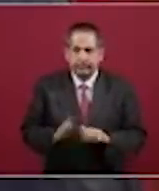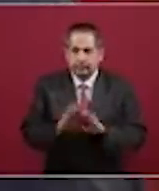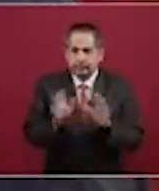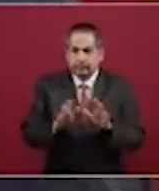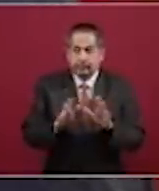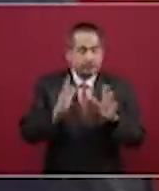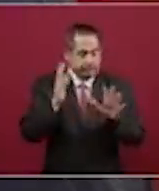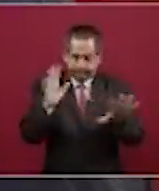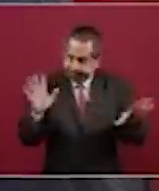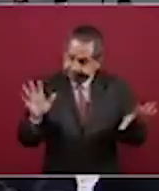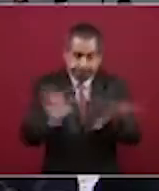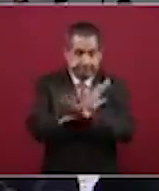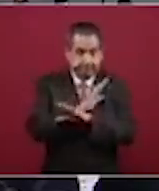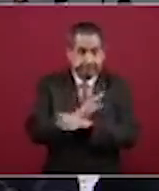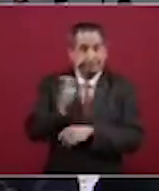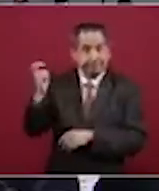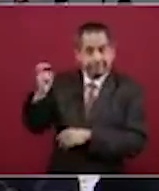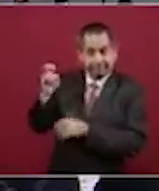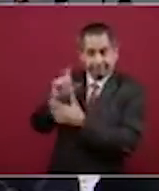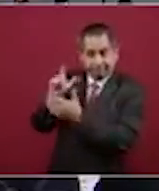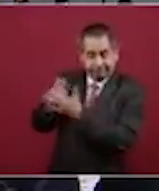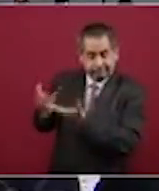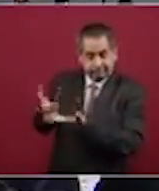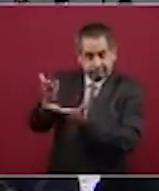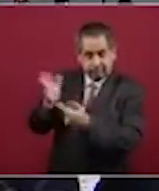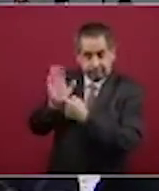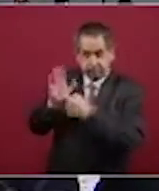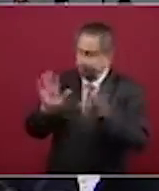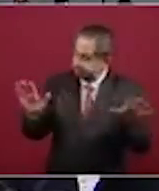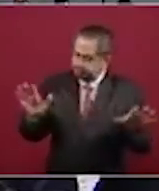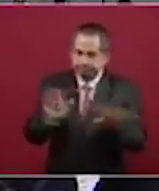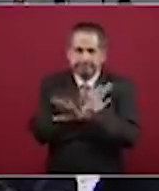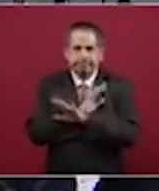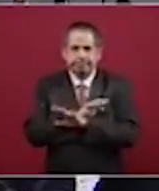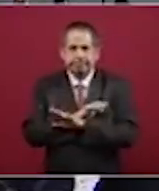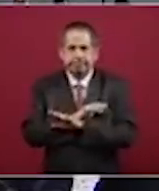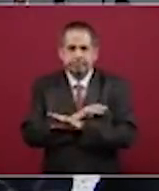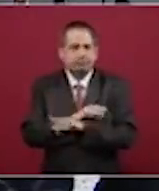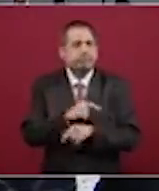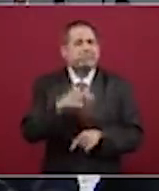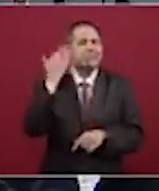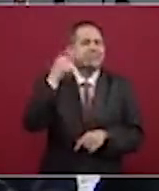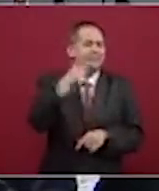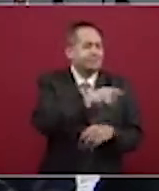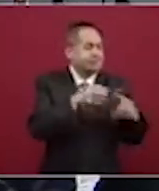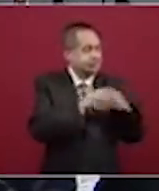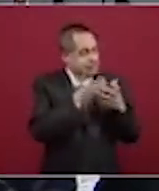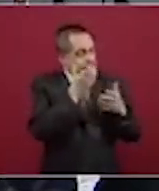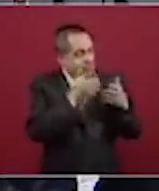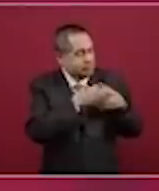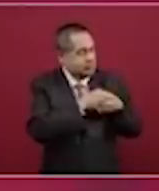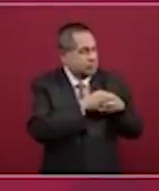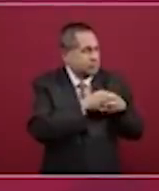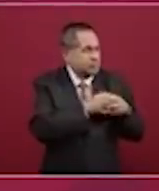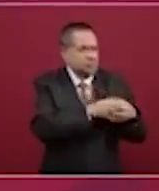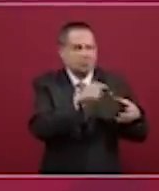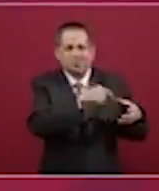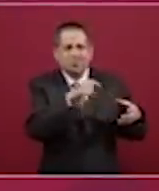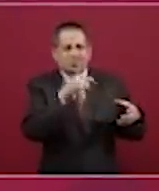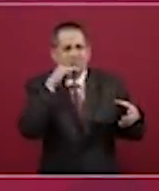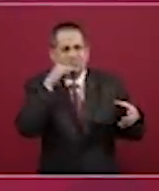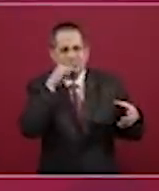ya son cambios importantes. Toda esa corriente conservadora, muy